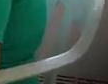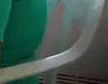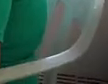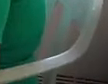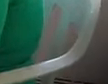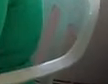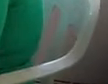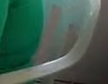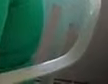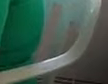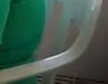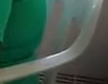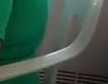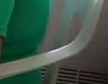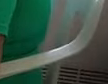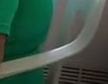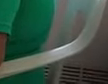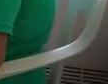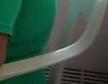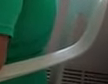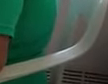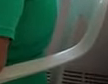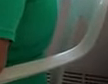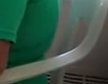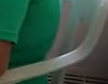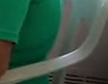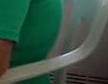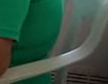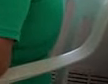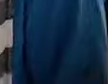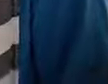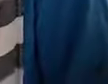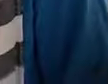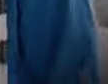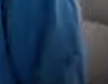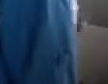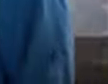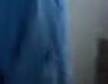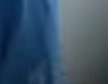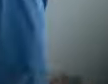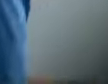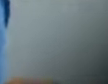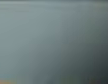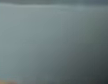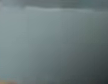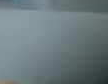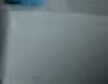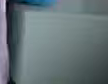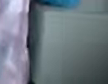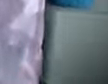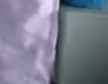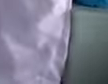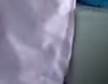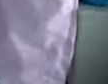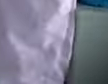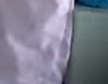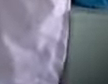vigencia 2022, dentro del proceso de demanda inducida de Capresoca EPS, se realizó demanda inducida directa